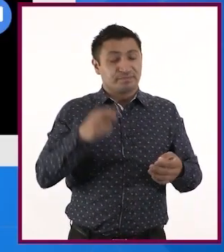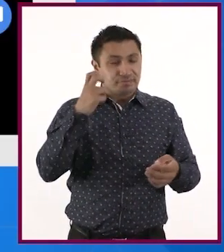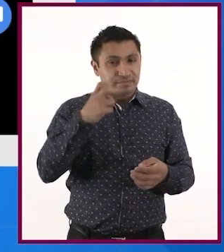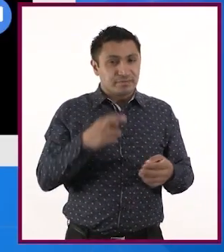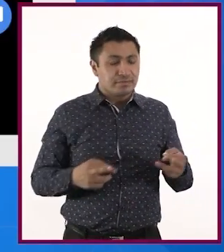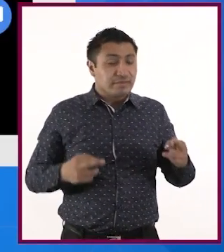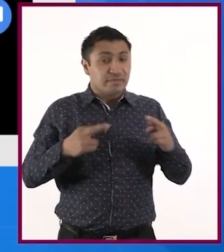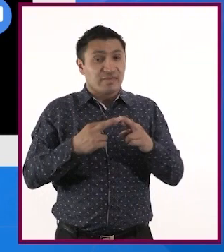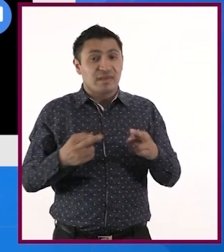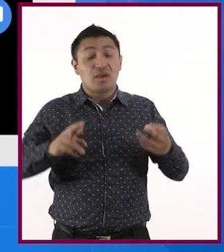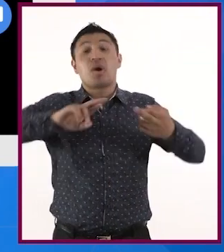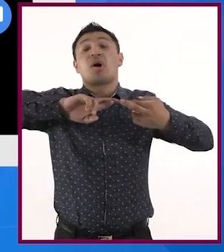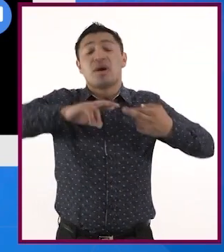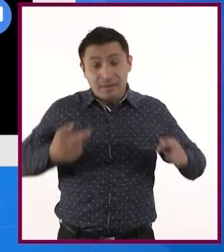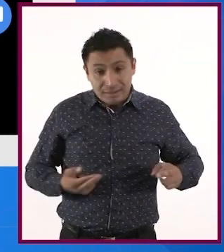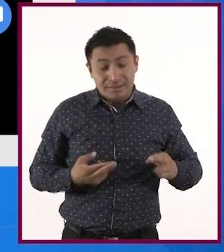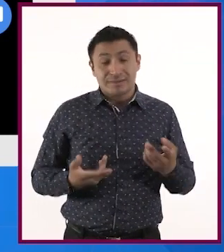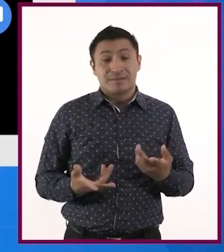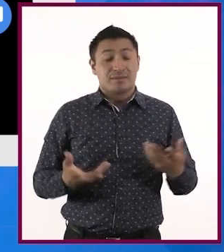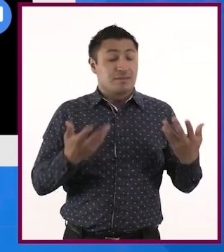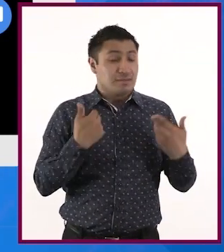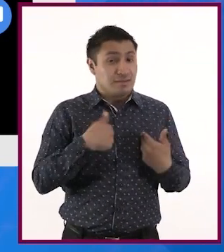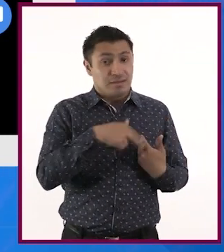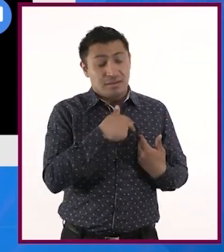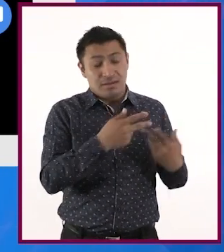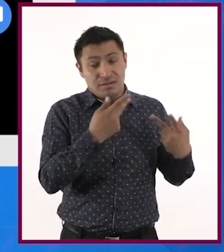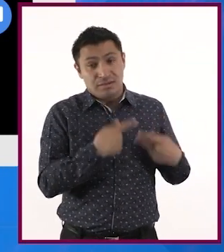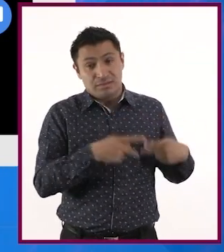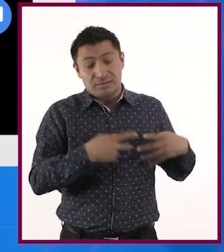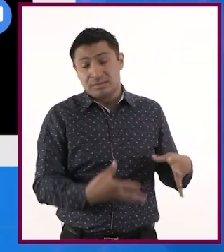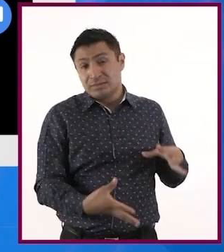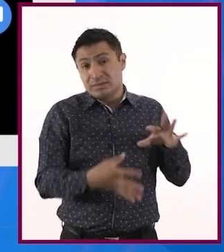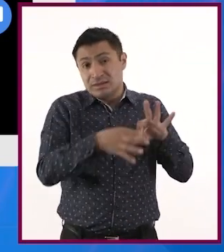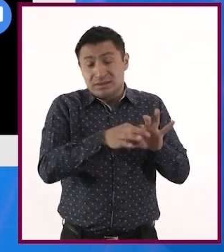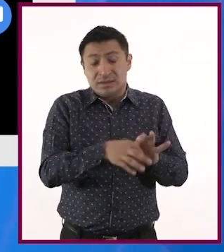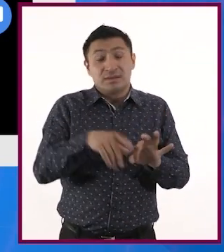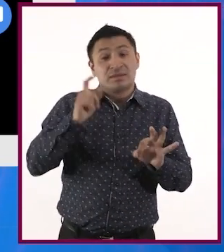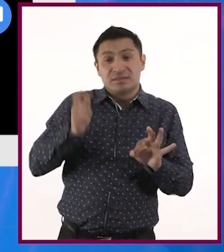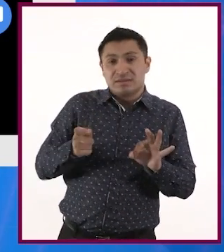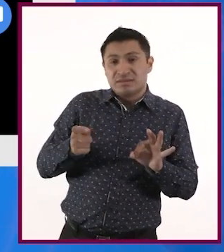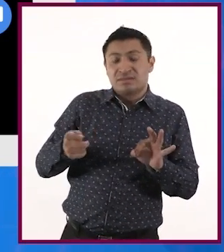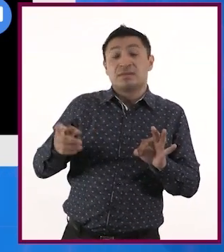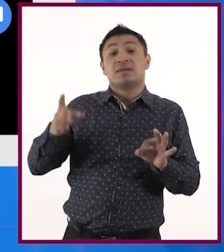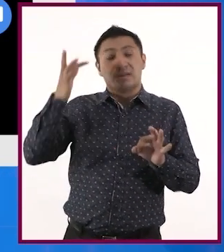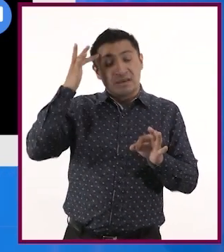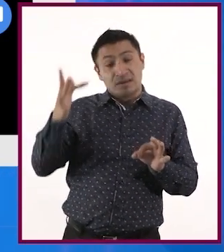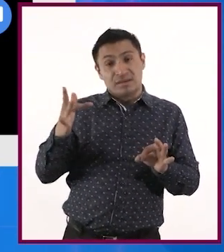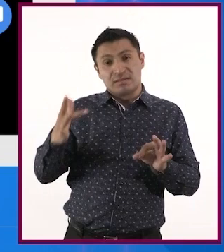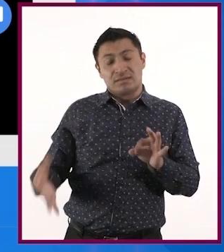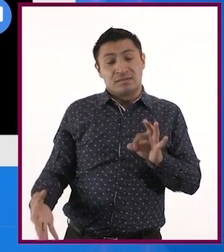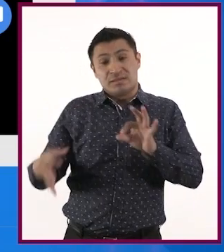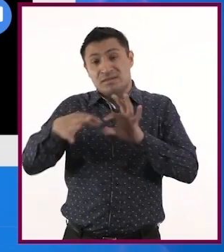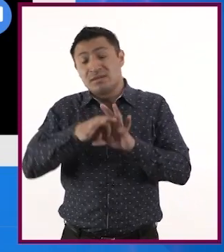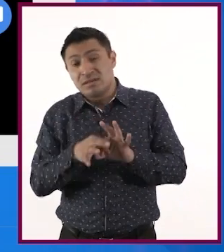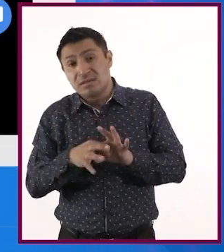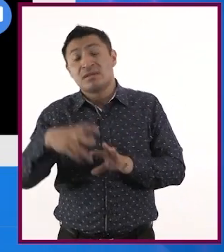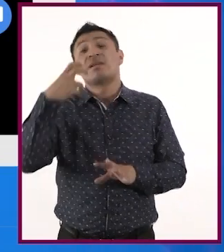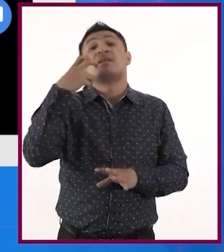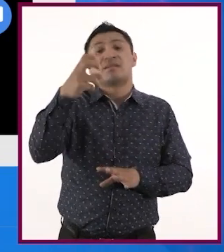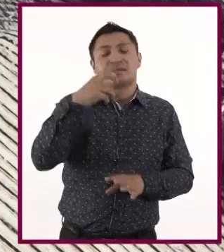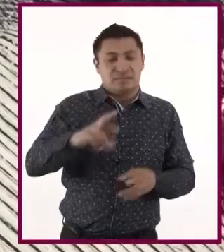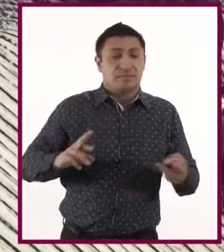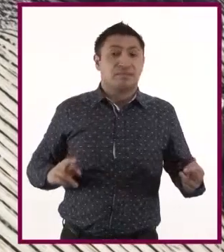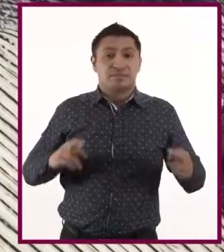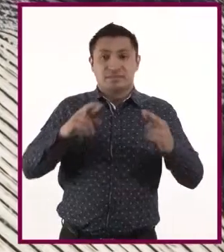una relación entre nosotros como seres humanos y lo sagrado. Eso es